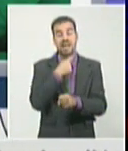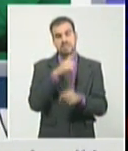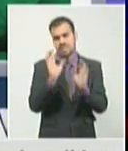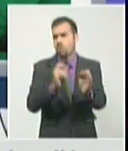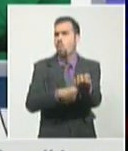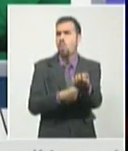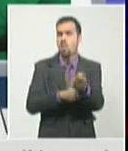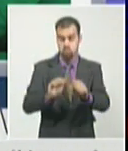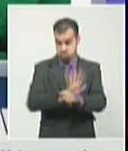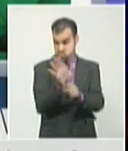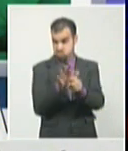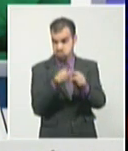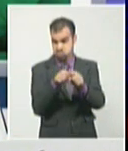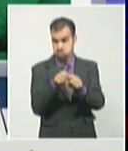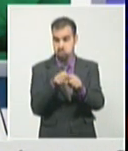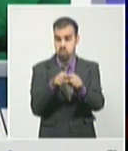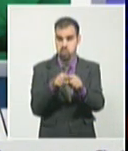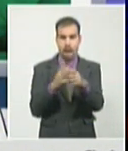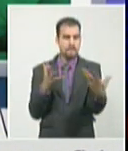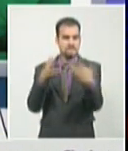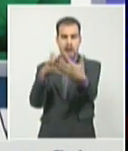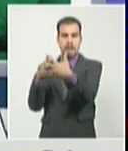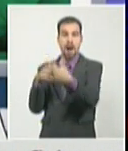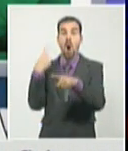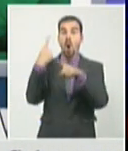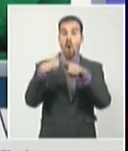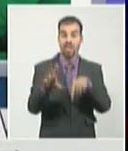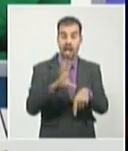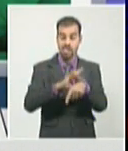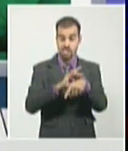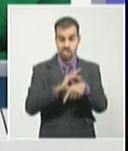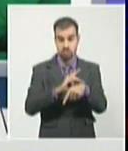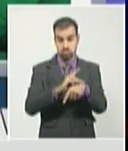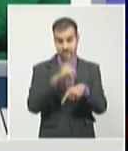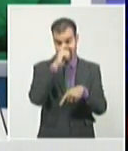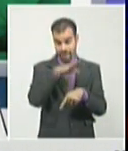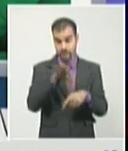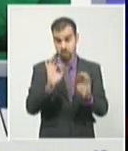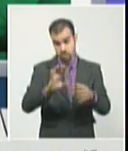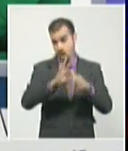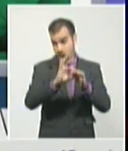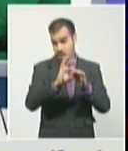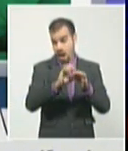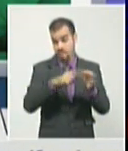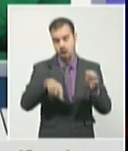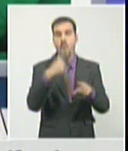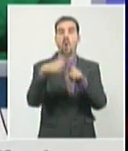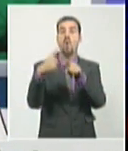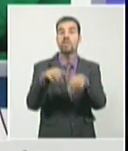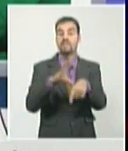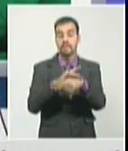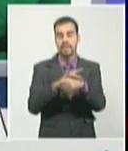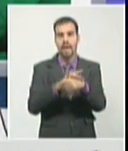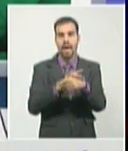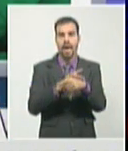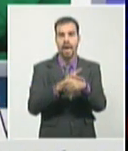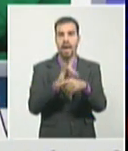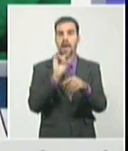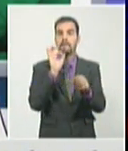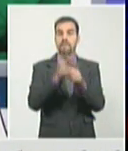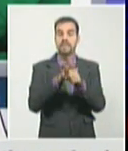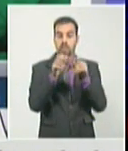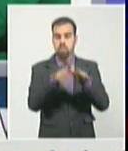que tienen algunos de los niños de estos que están graves en estos momentos pero de todas formas se